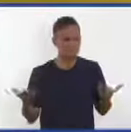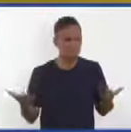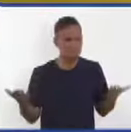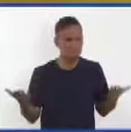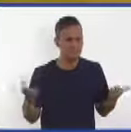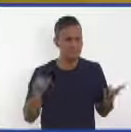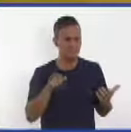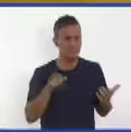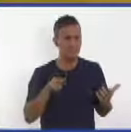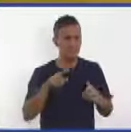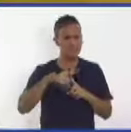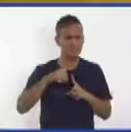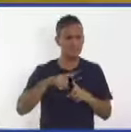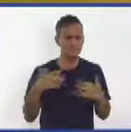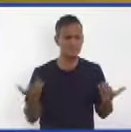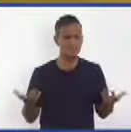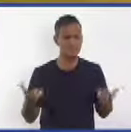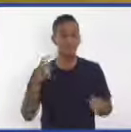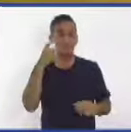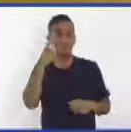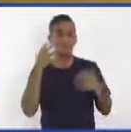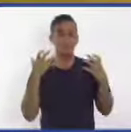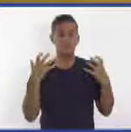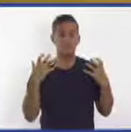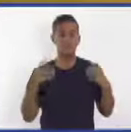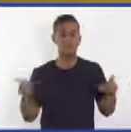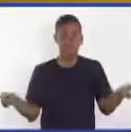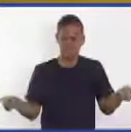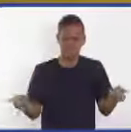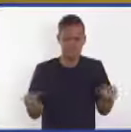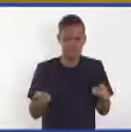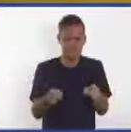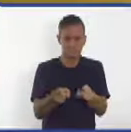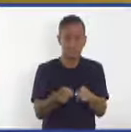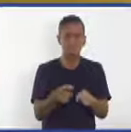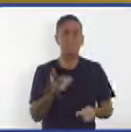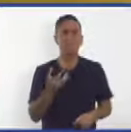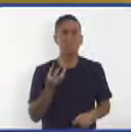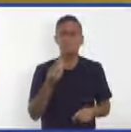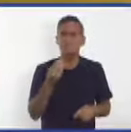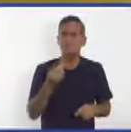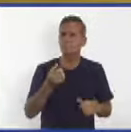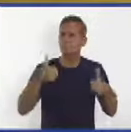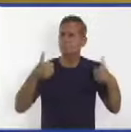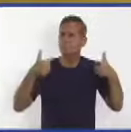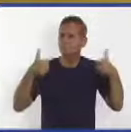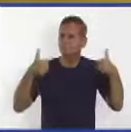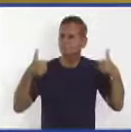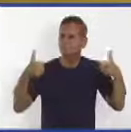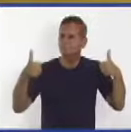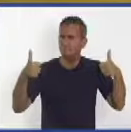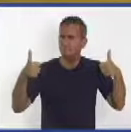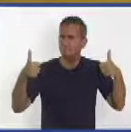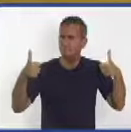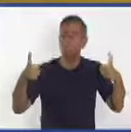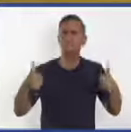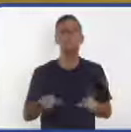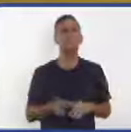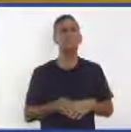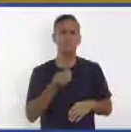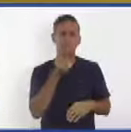es muy válido para estudiar muchachos y entonces ahí tienen futuros educadores ese